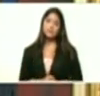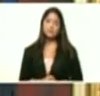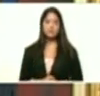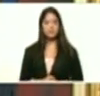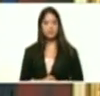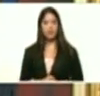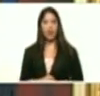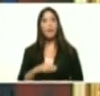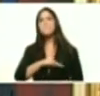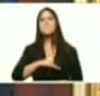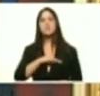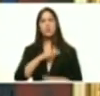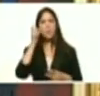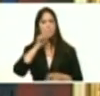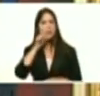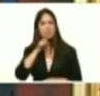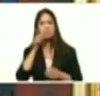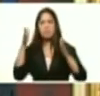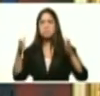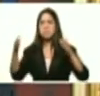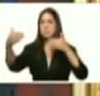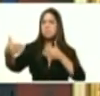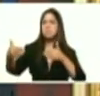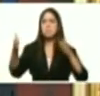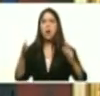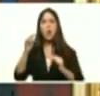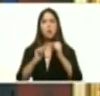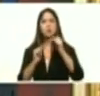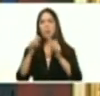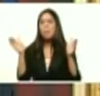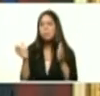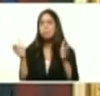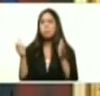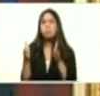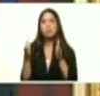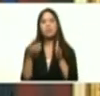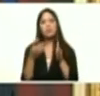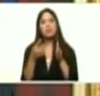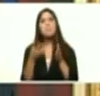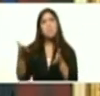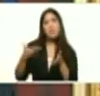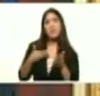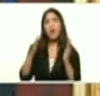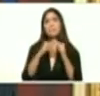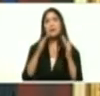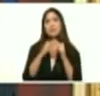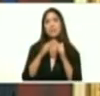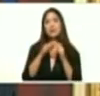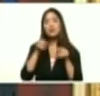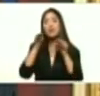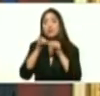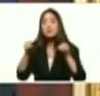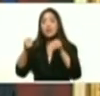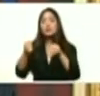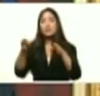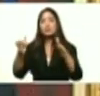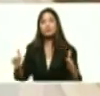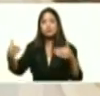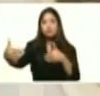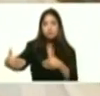esa misión maqueta, usted está creando, una maqueta aquí, una maqueta allá, que me va a dar un apartamento, en una maqueta, dice él, no,